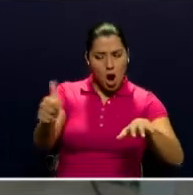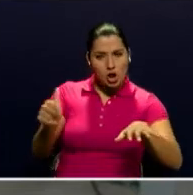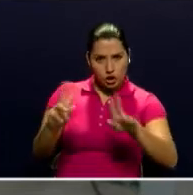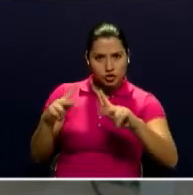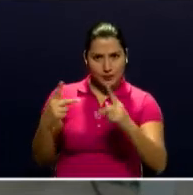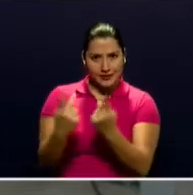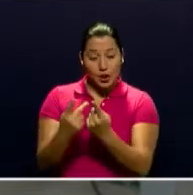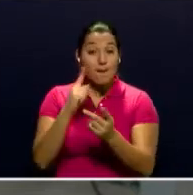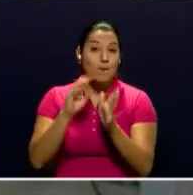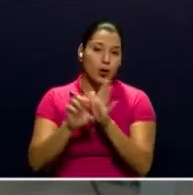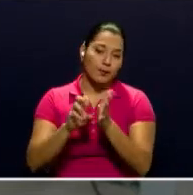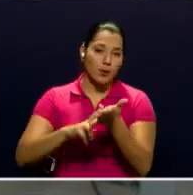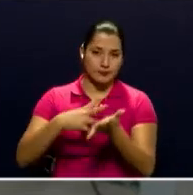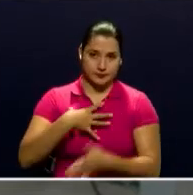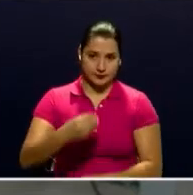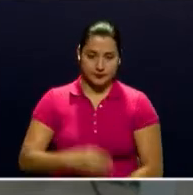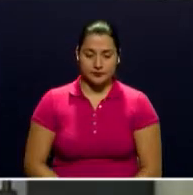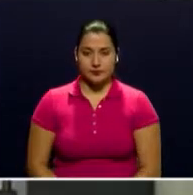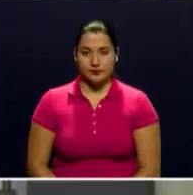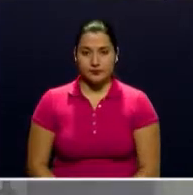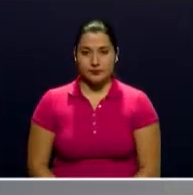caso de Liberación Nacional.